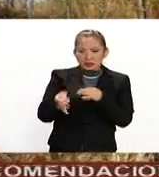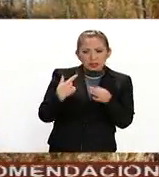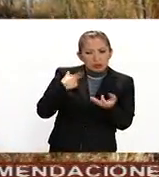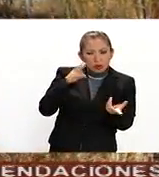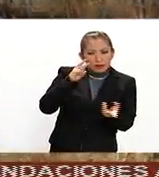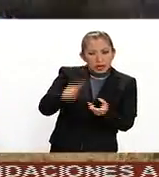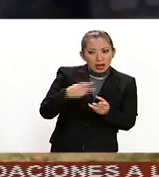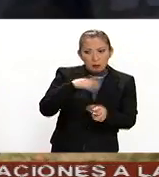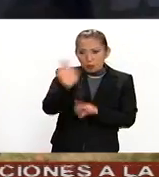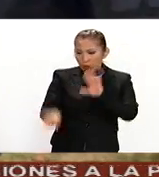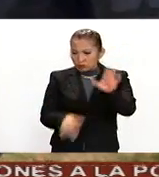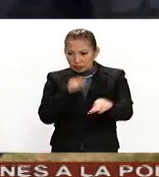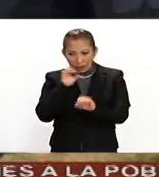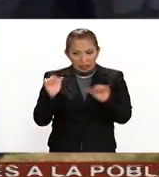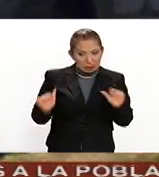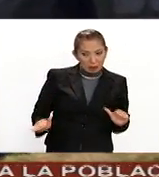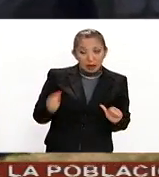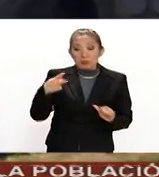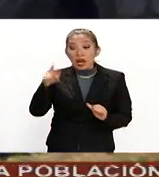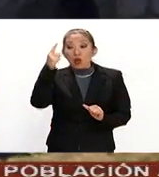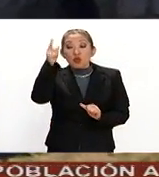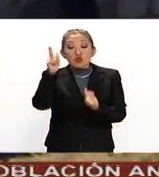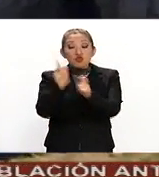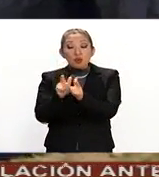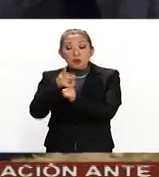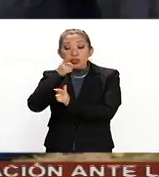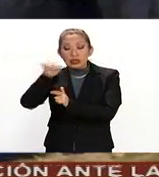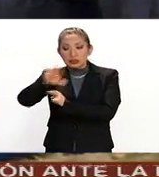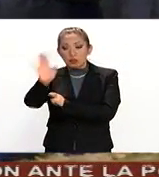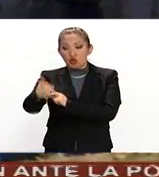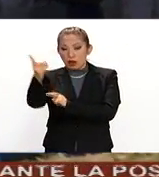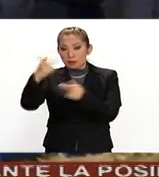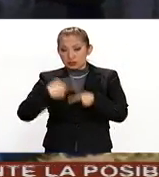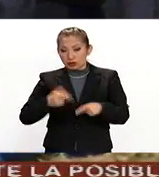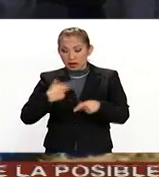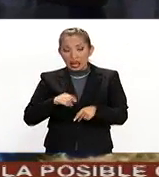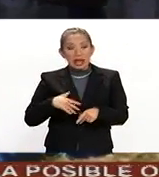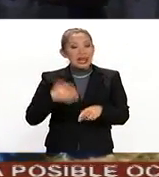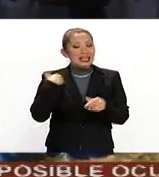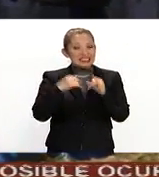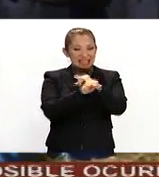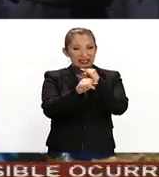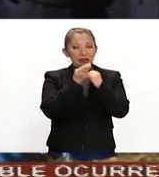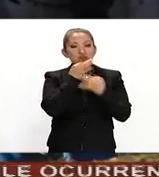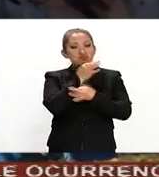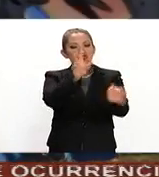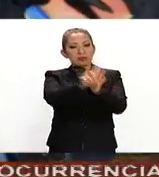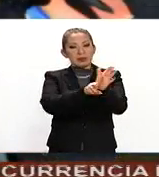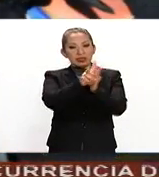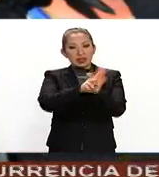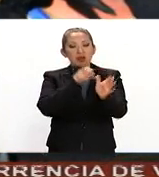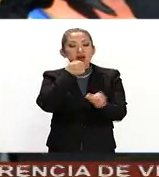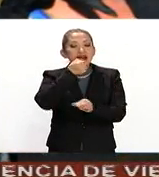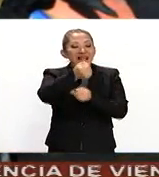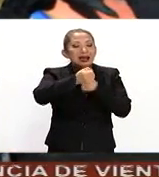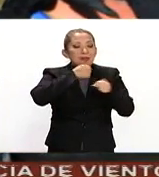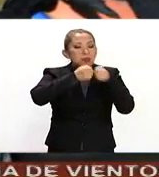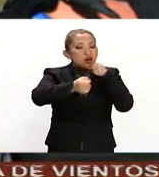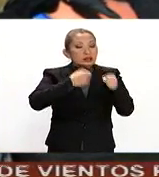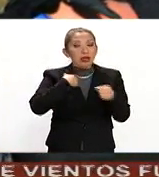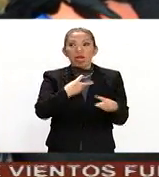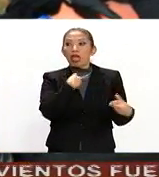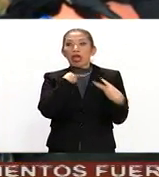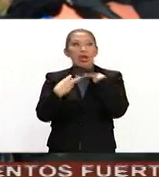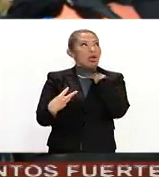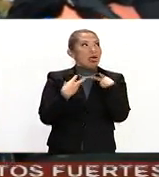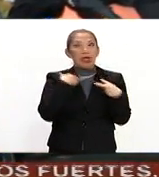se presentaron bajas. Sin embargo, uno de estos grupos asegura que falleció una persona. En redes sociales se difundió el video de un grupo de reporteros que quedó